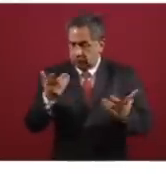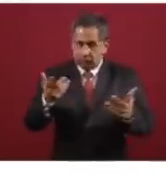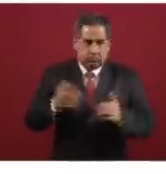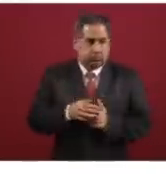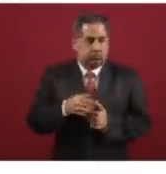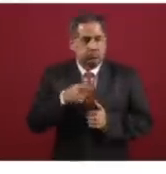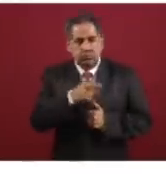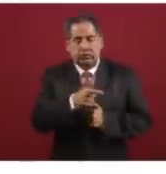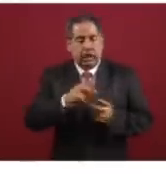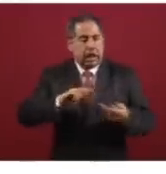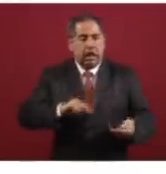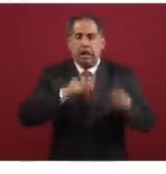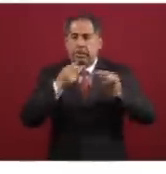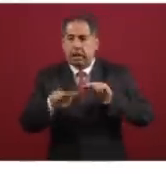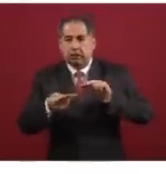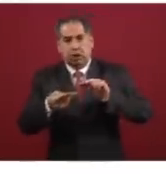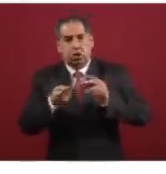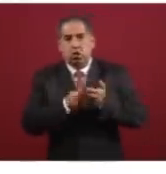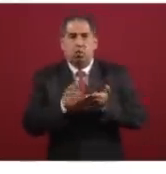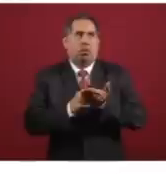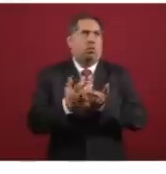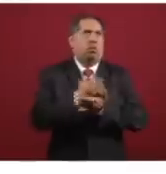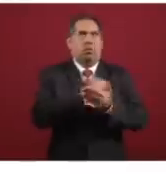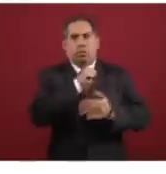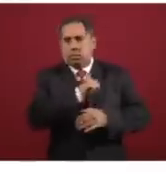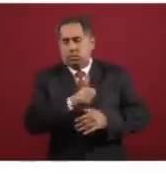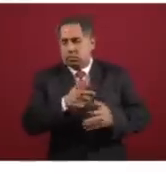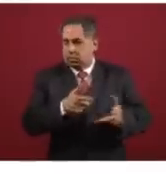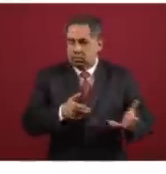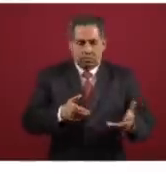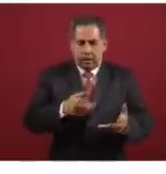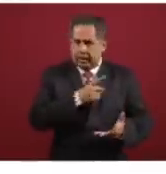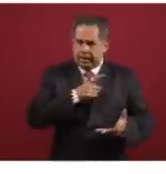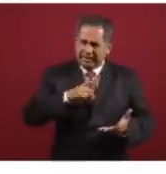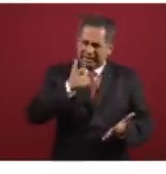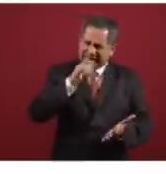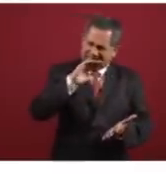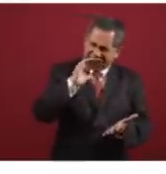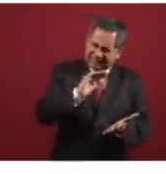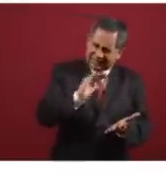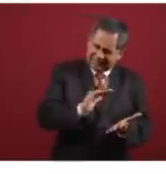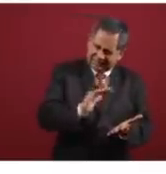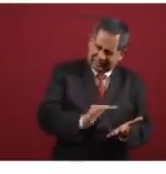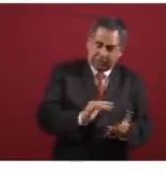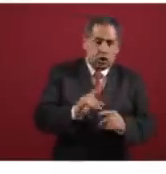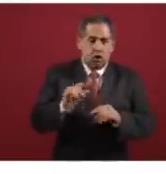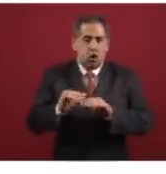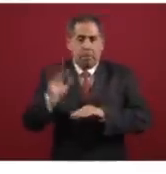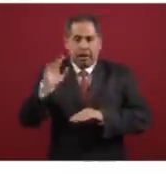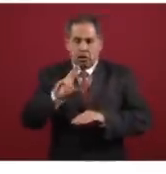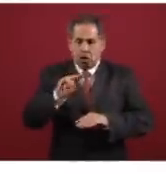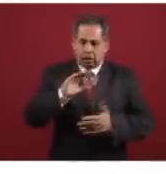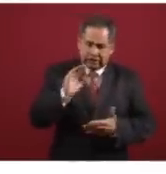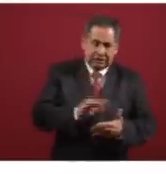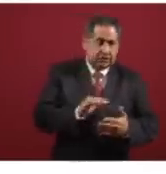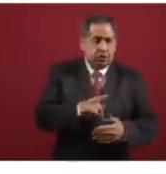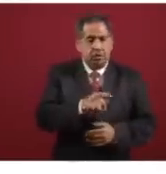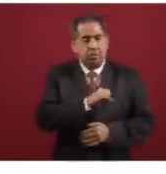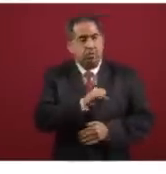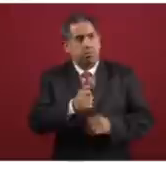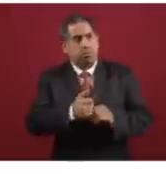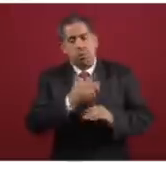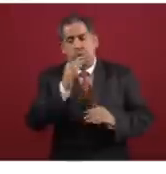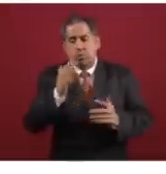el buen fin al revés para estos hombres. Hay que bajar el precio, no subirlo. Otra vez dispararon el